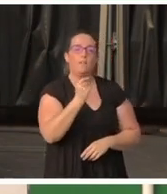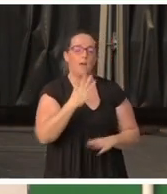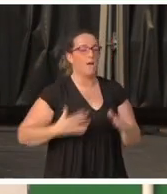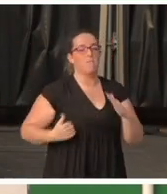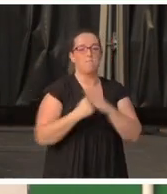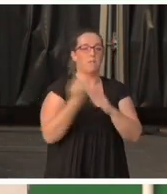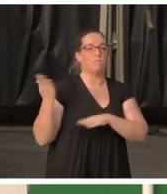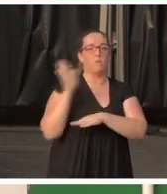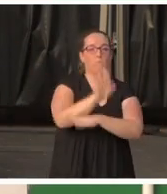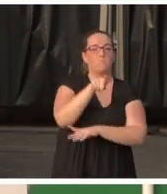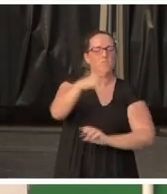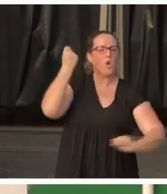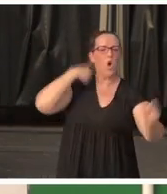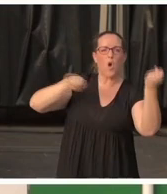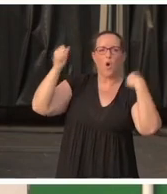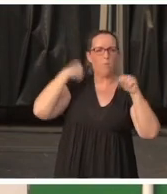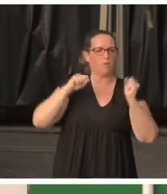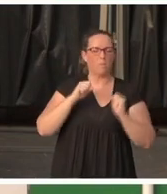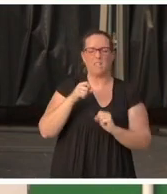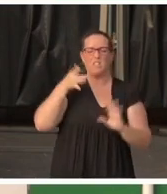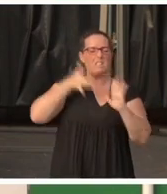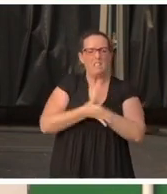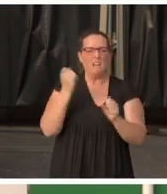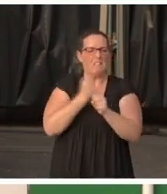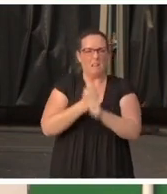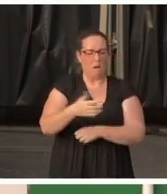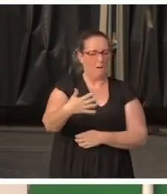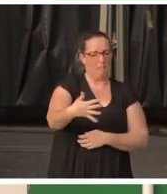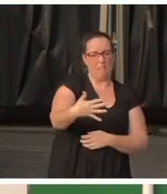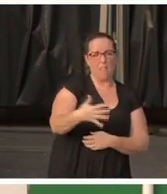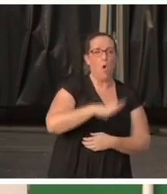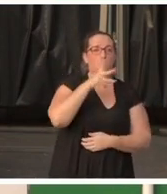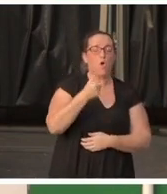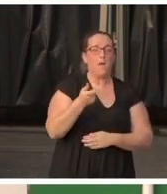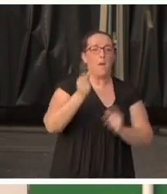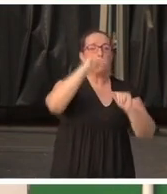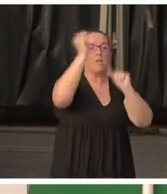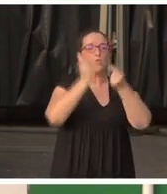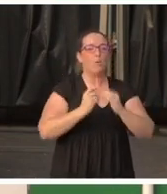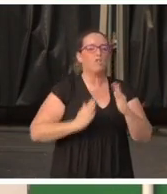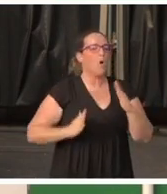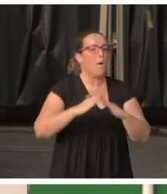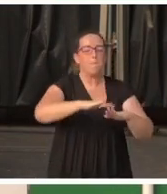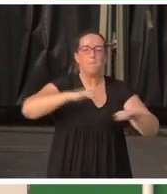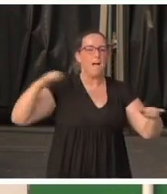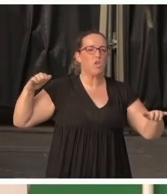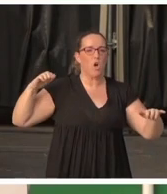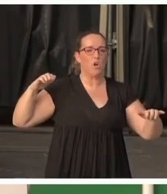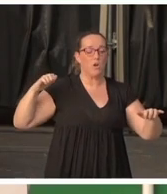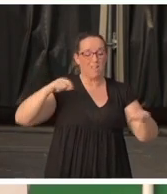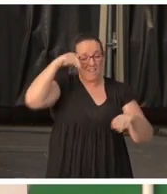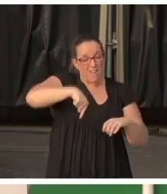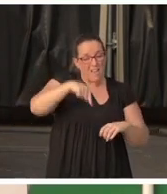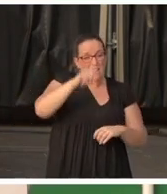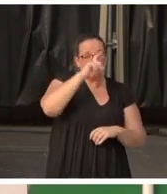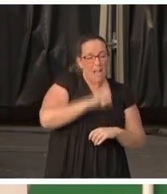se ha comportado como un auténtico incompetente. El mayor presupuesto andaluz de la historia en esta legislatura